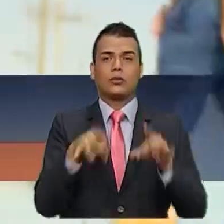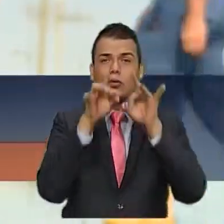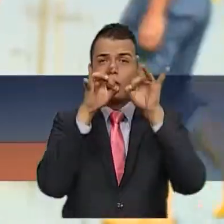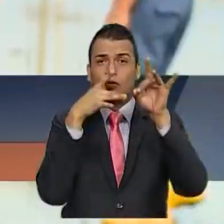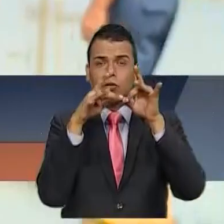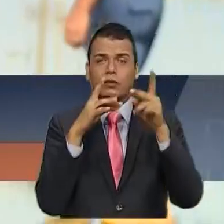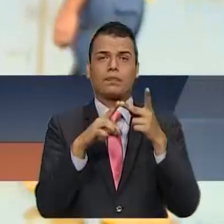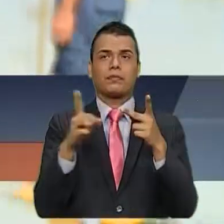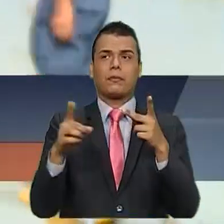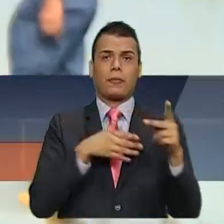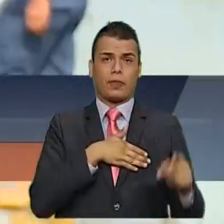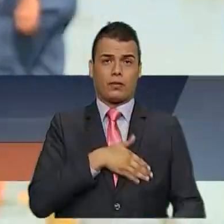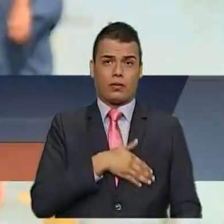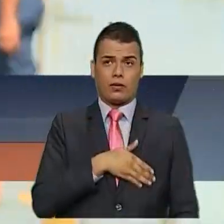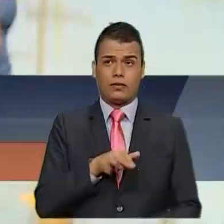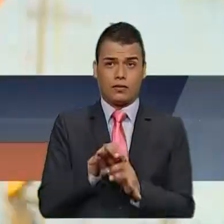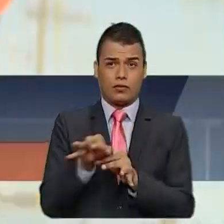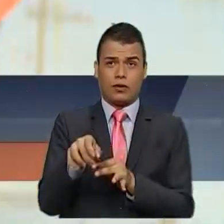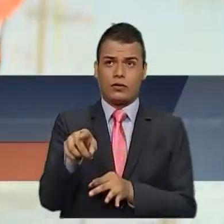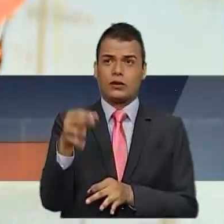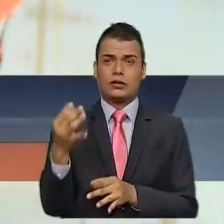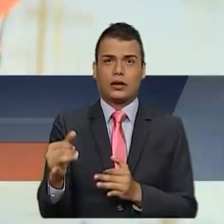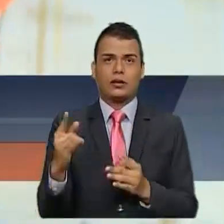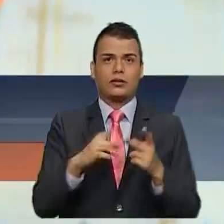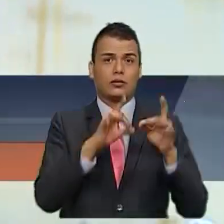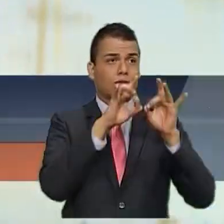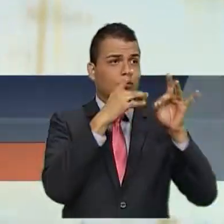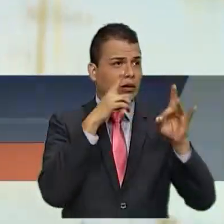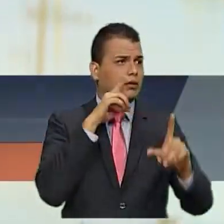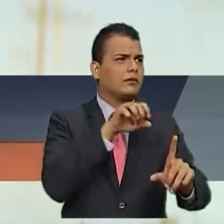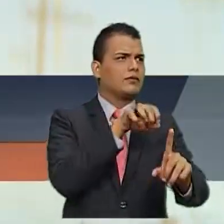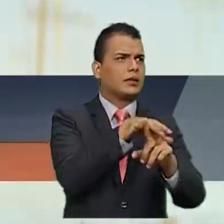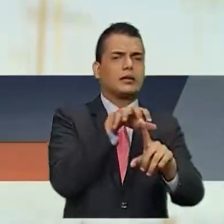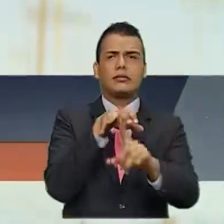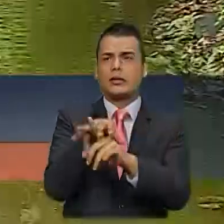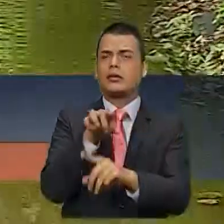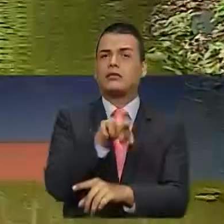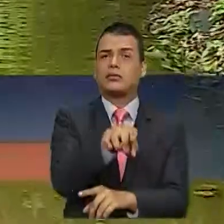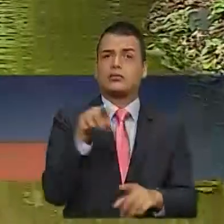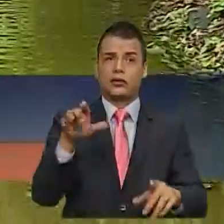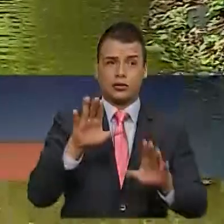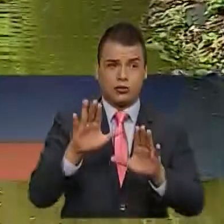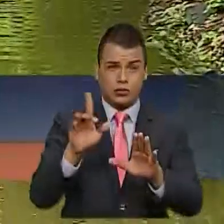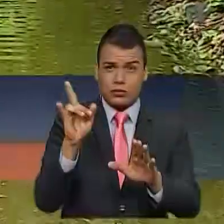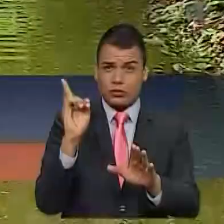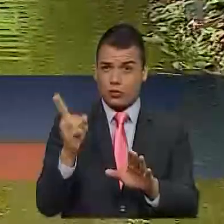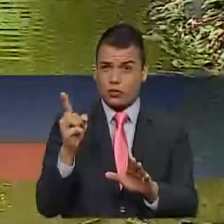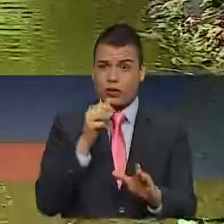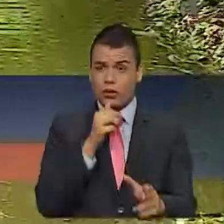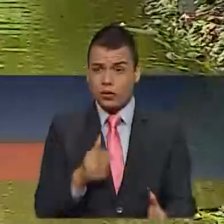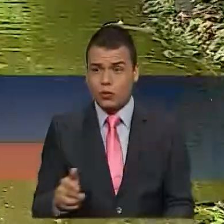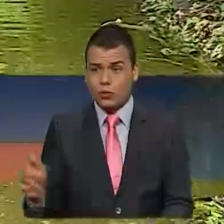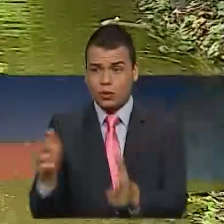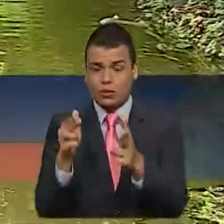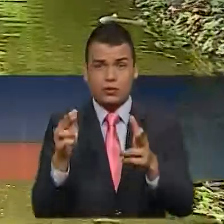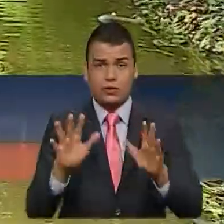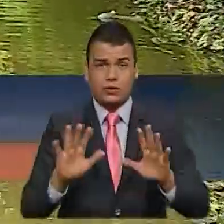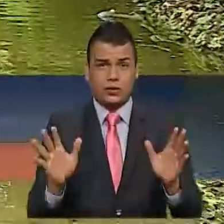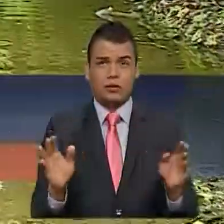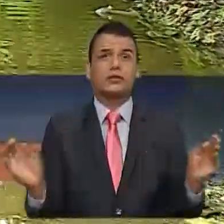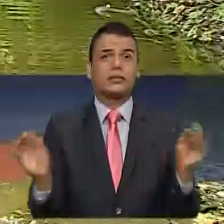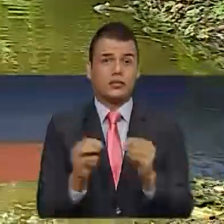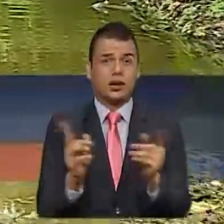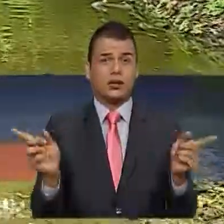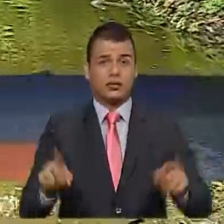en donde la unión ya eh tiene una afectación bastante amplia no solo por río cauca sino también por eh